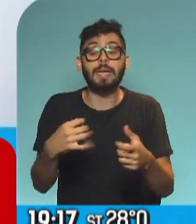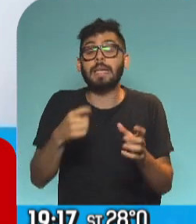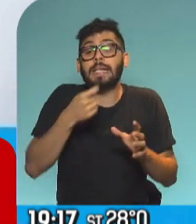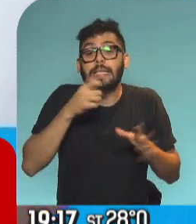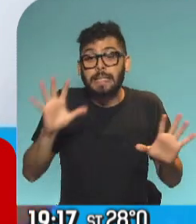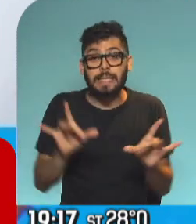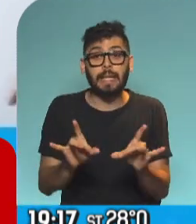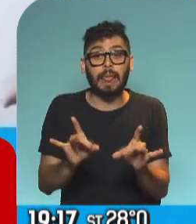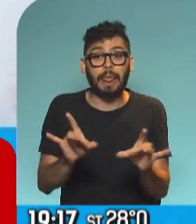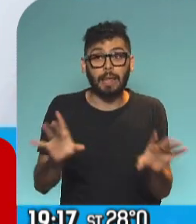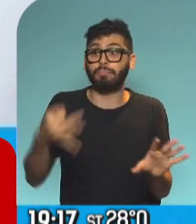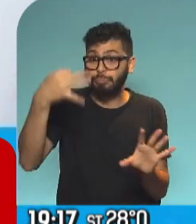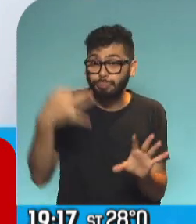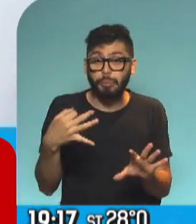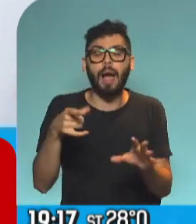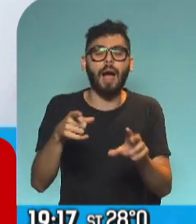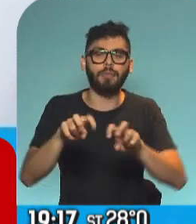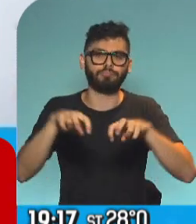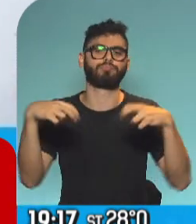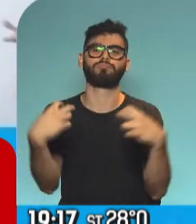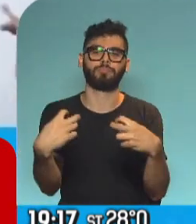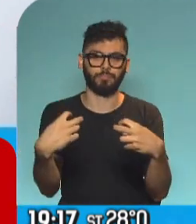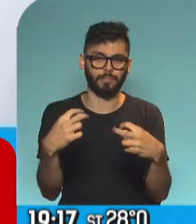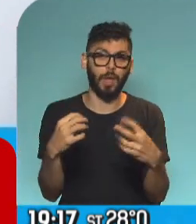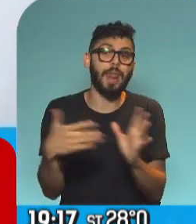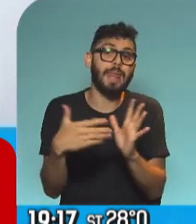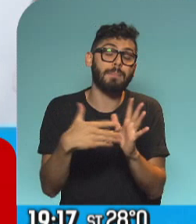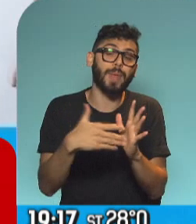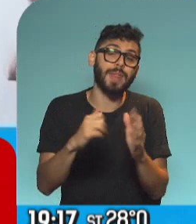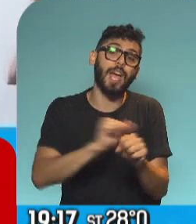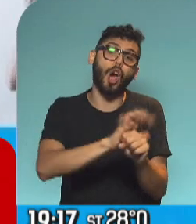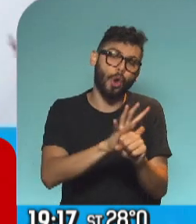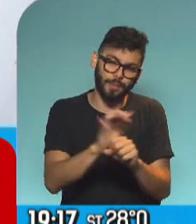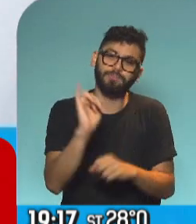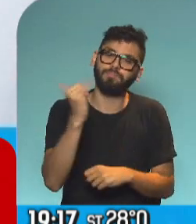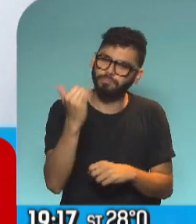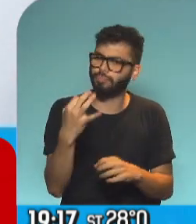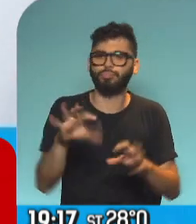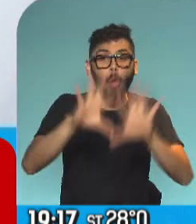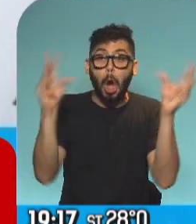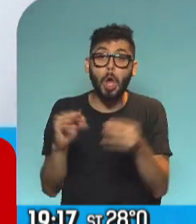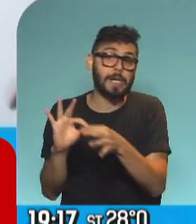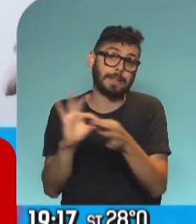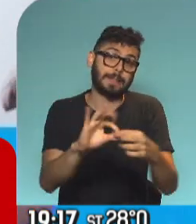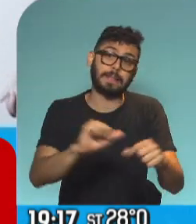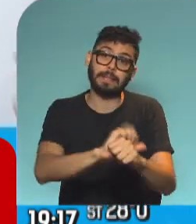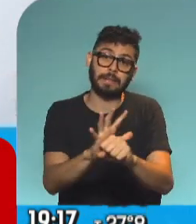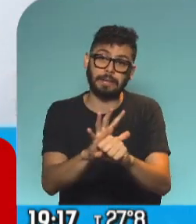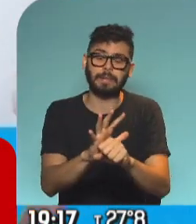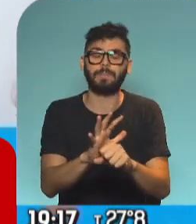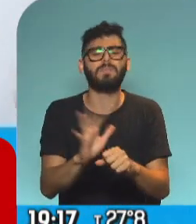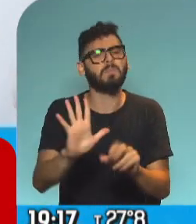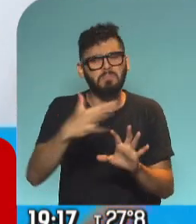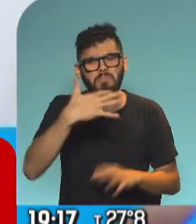condiciones epidemiológicas... Supeditado al COVID-19. Supeditado todo al COVID-19. Y en realidad, Gaby,